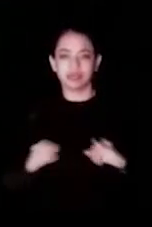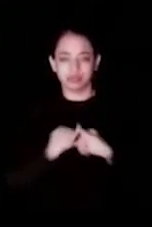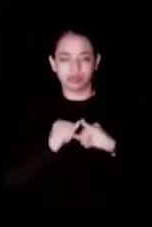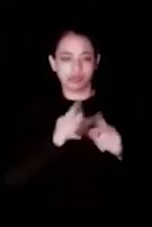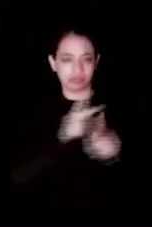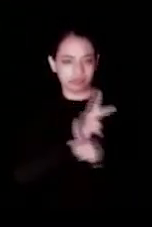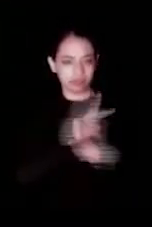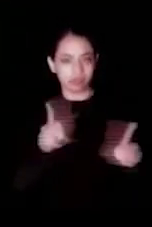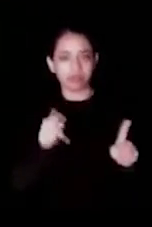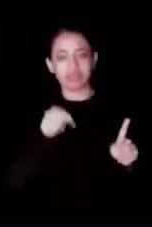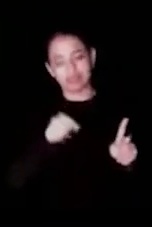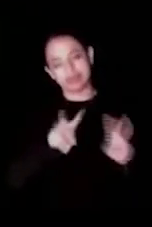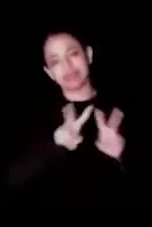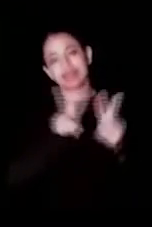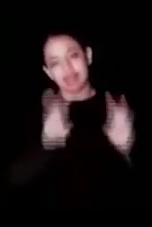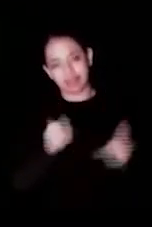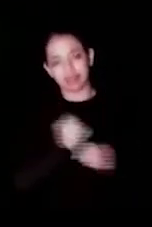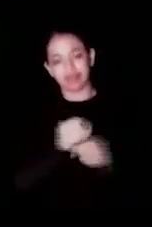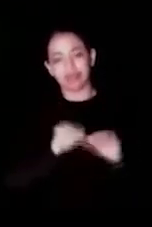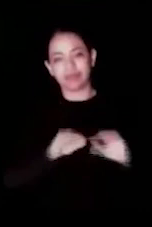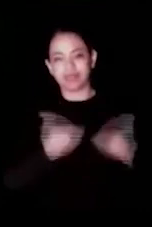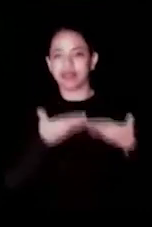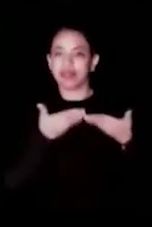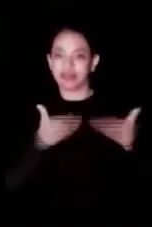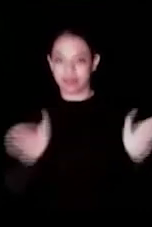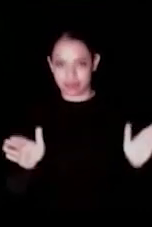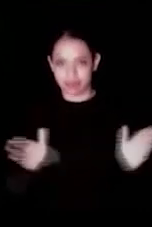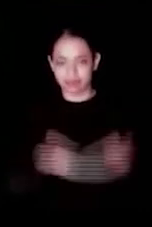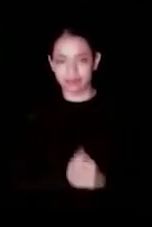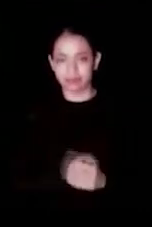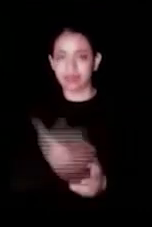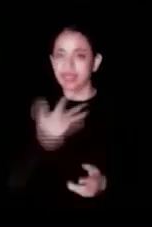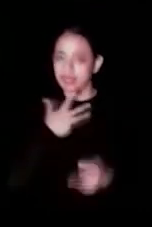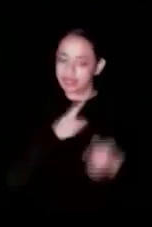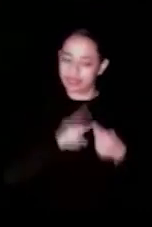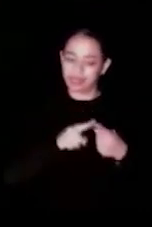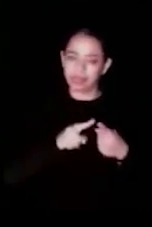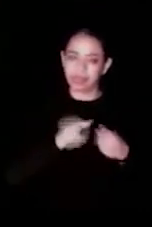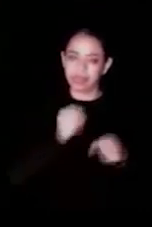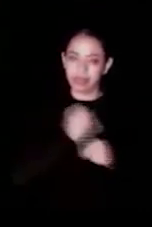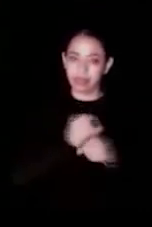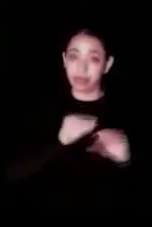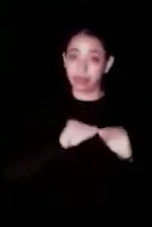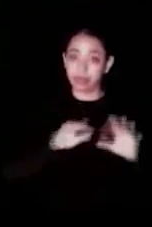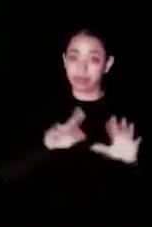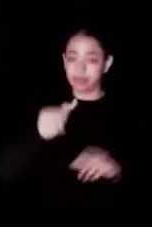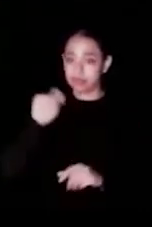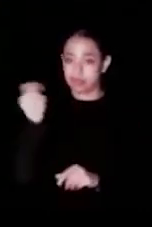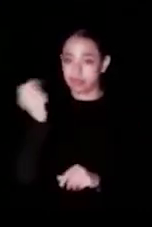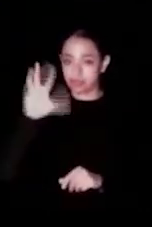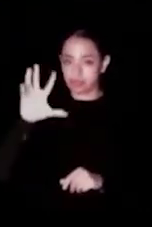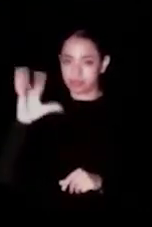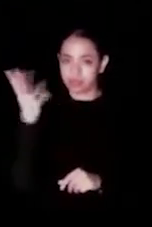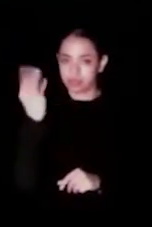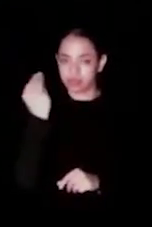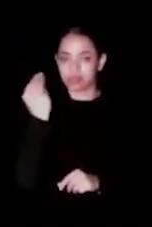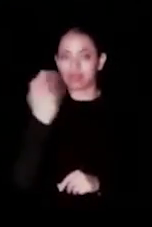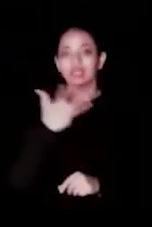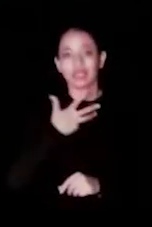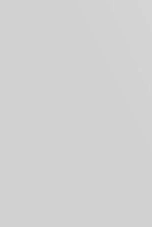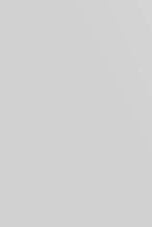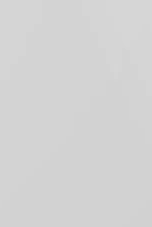públicas el tema de datos abiertos datos digitales que cualquier persona pueda